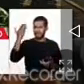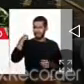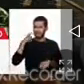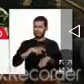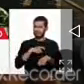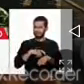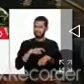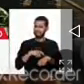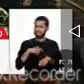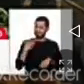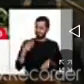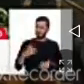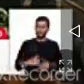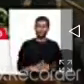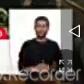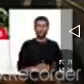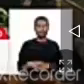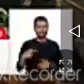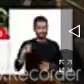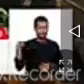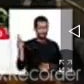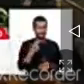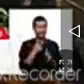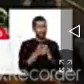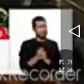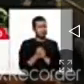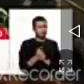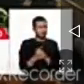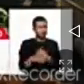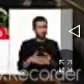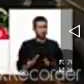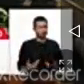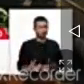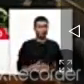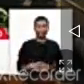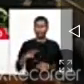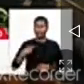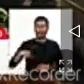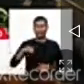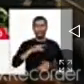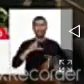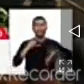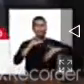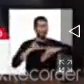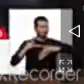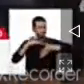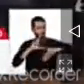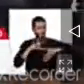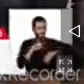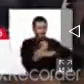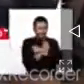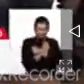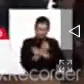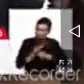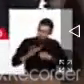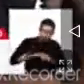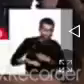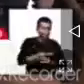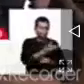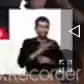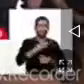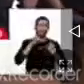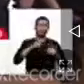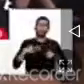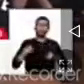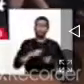aquella época, éramos amigos todos, éramos latinoamericanos que nos queríamos, que nos reconocíamos